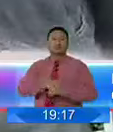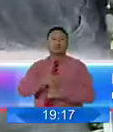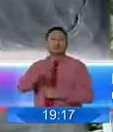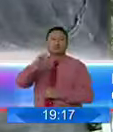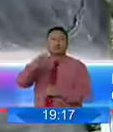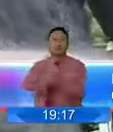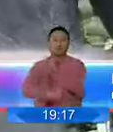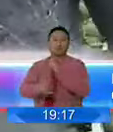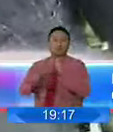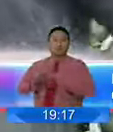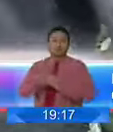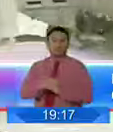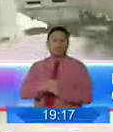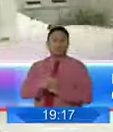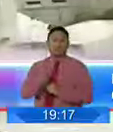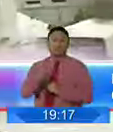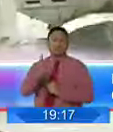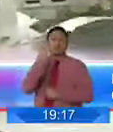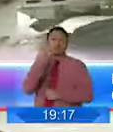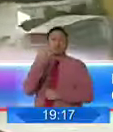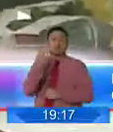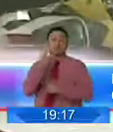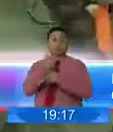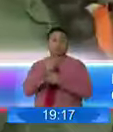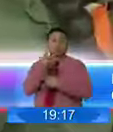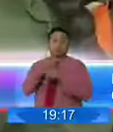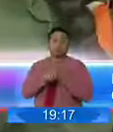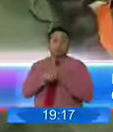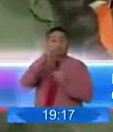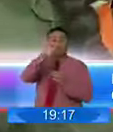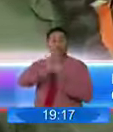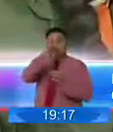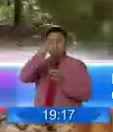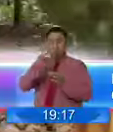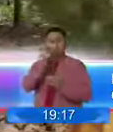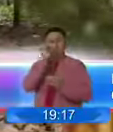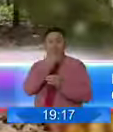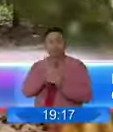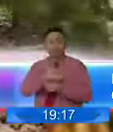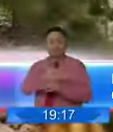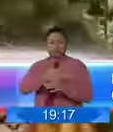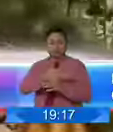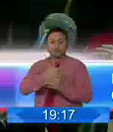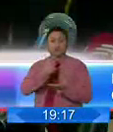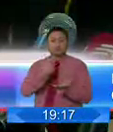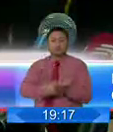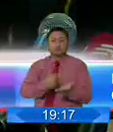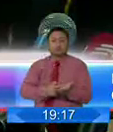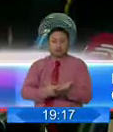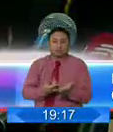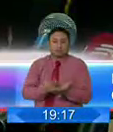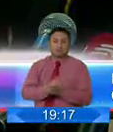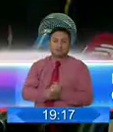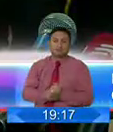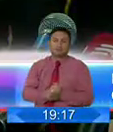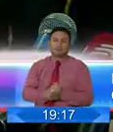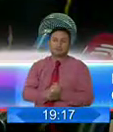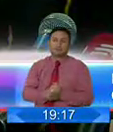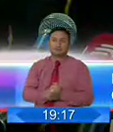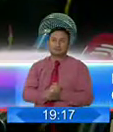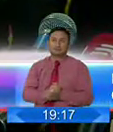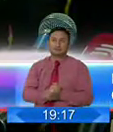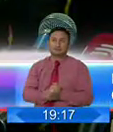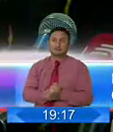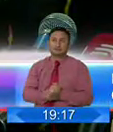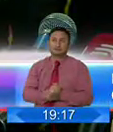solo comprenden 4 productos, entre ellos banana, flores, café y mariscos. Nosotros